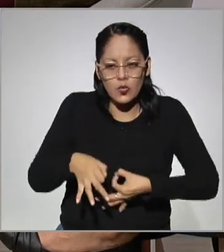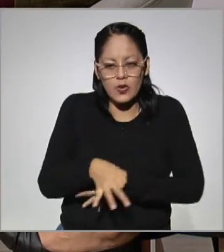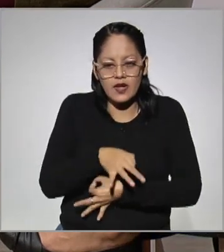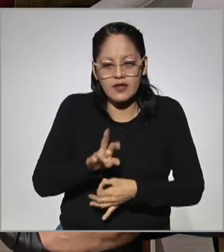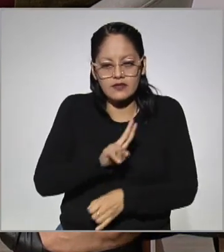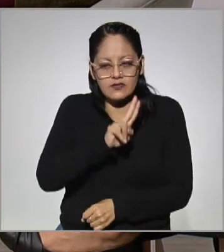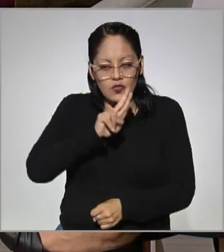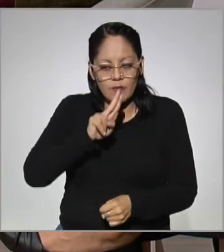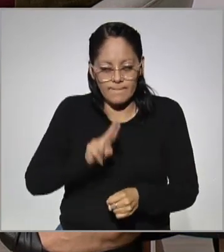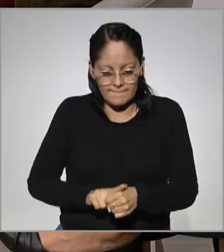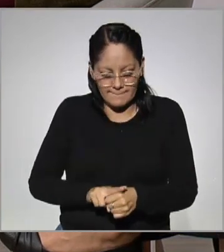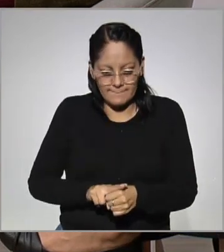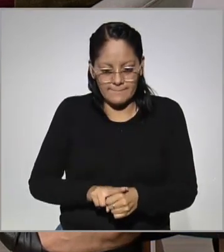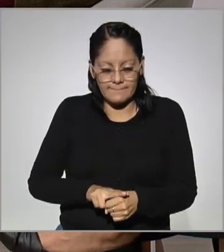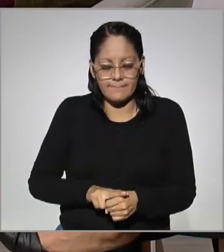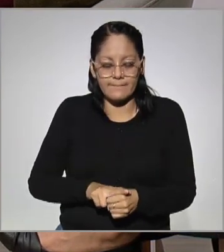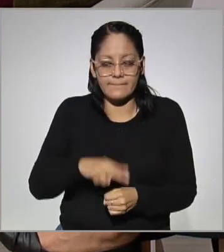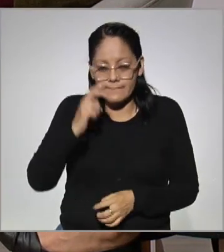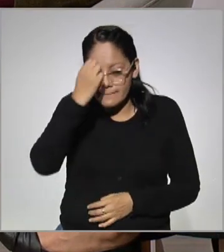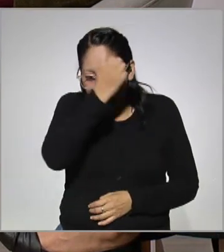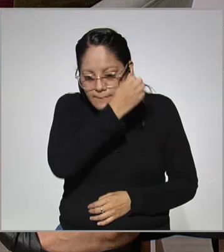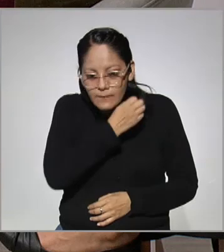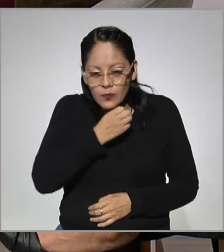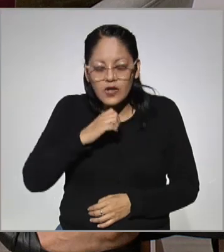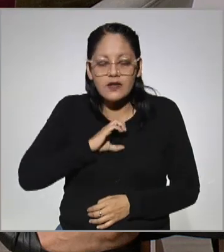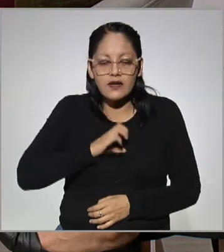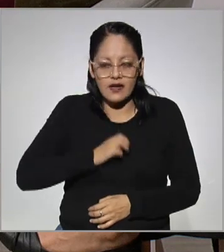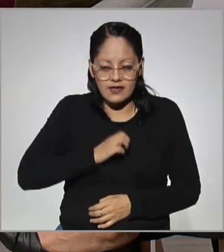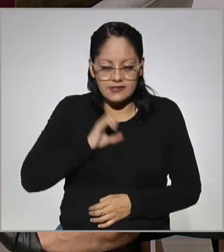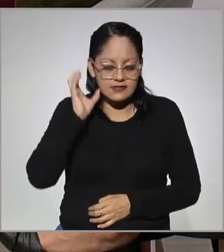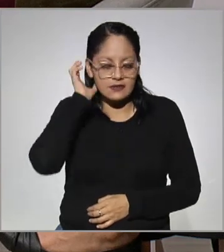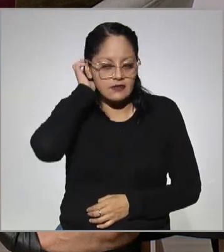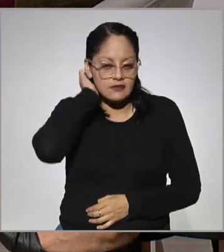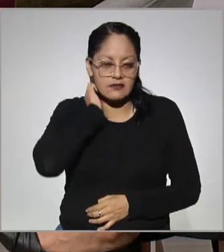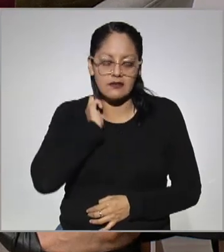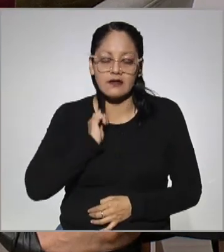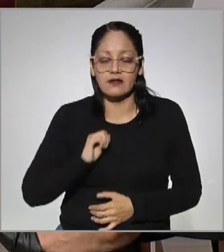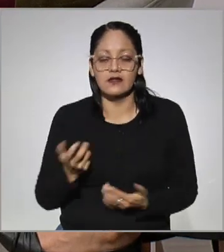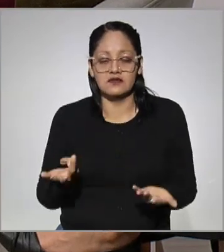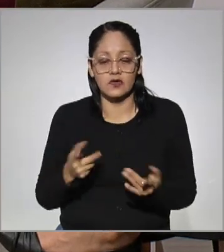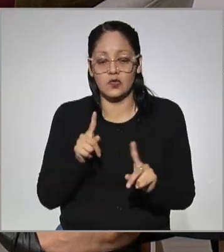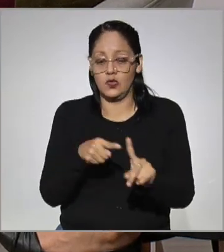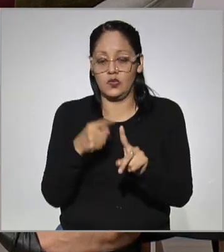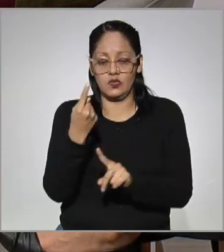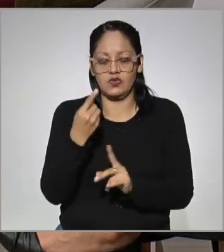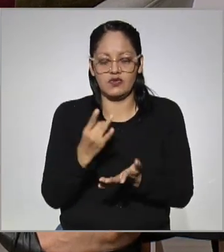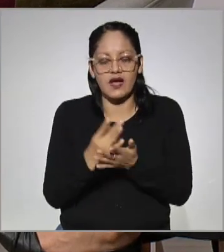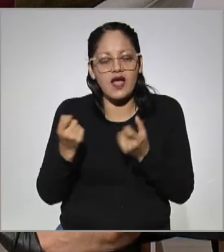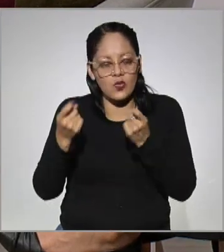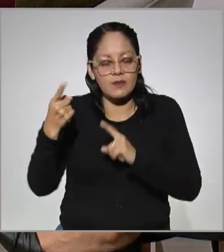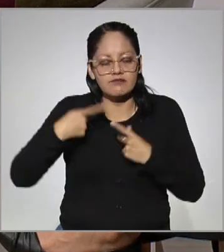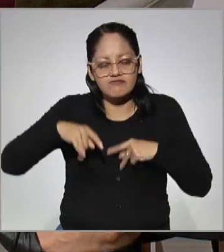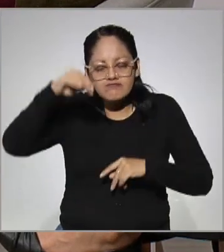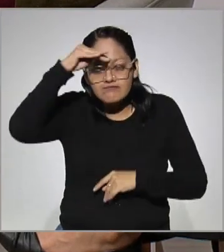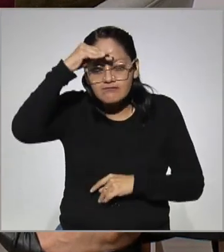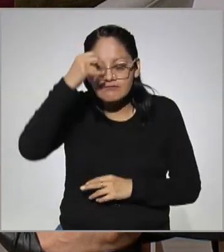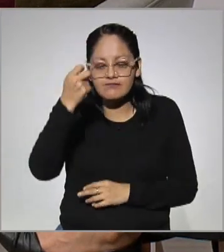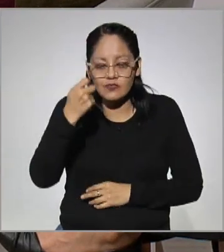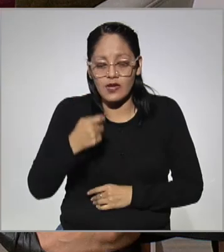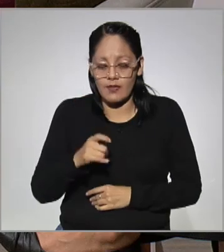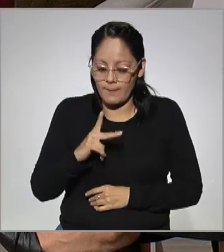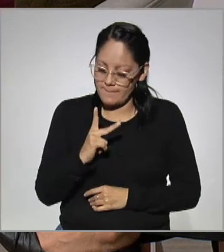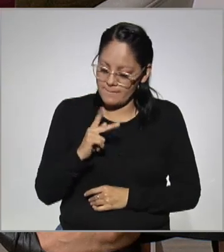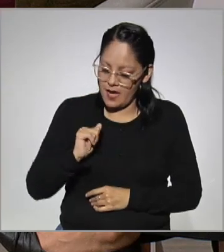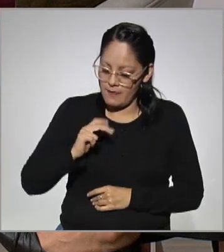llevar a un cáncer, y más que eso, en diagnosticar un cáncer, ¿no? No es exclusivo, porque la gente lo piensa que así es. Y el Papa